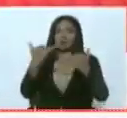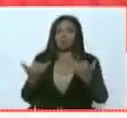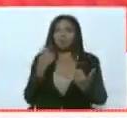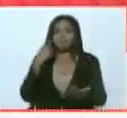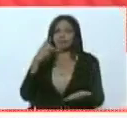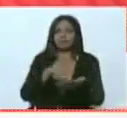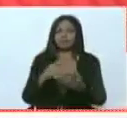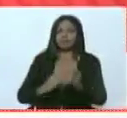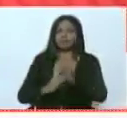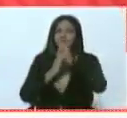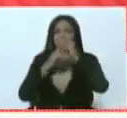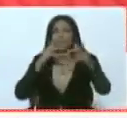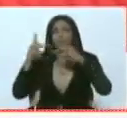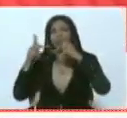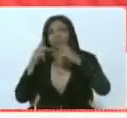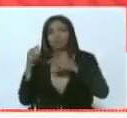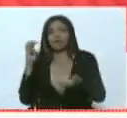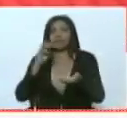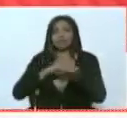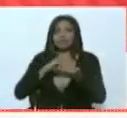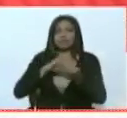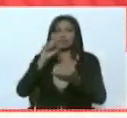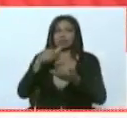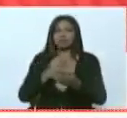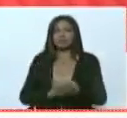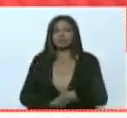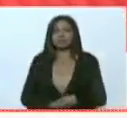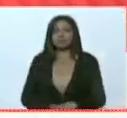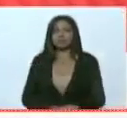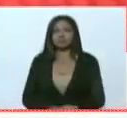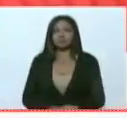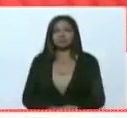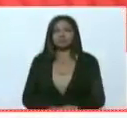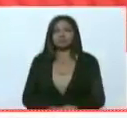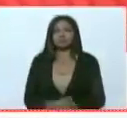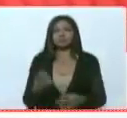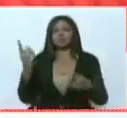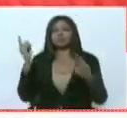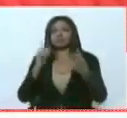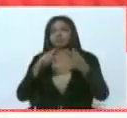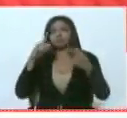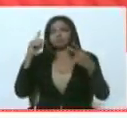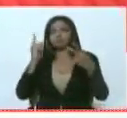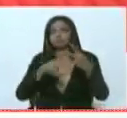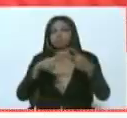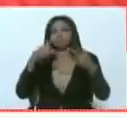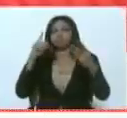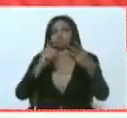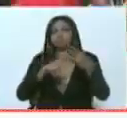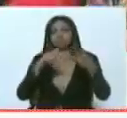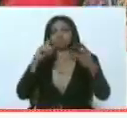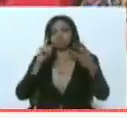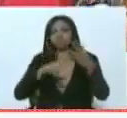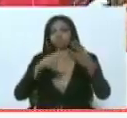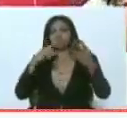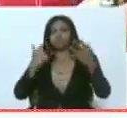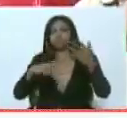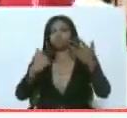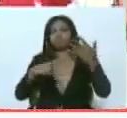presentes de la dirección política de Miranda. Al compañero Rodolfo Sanz del MPDIN, coordinador